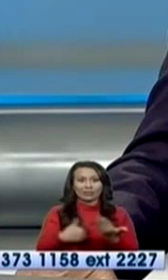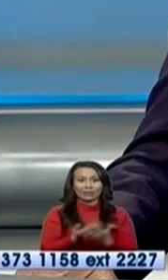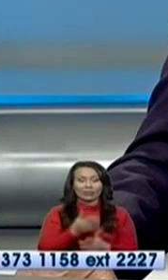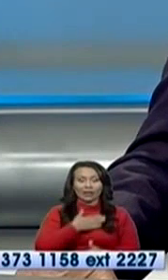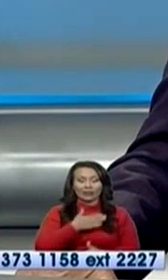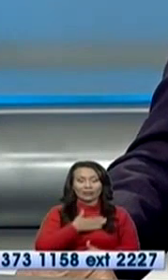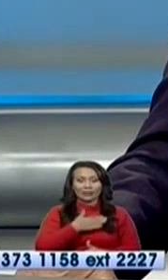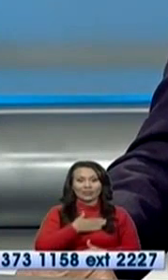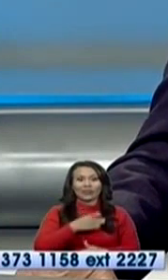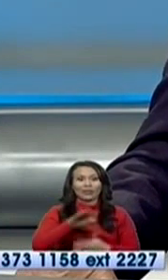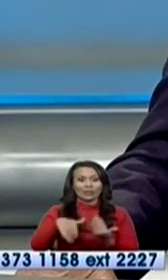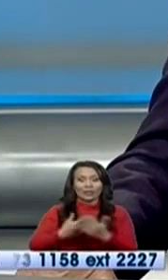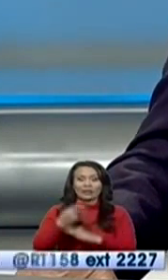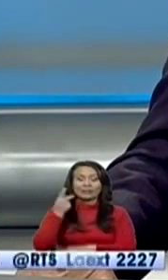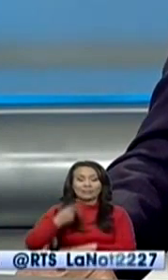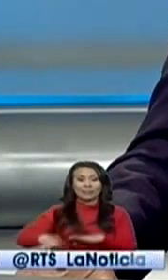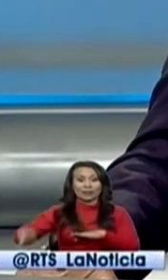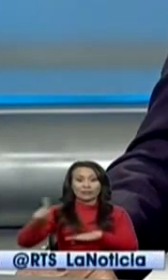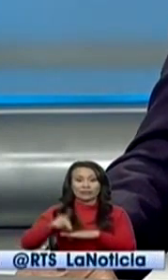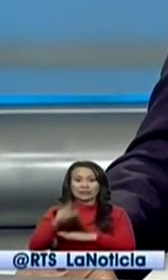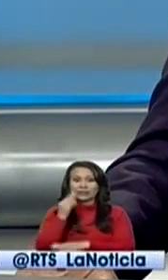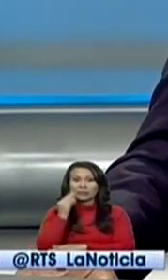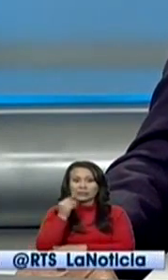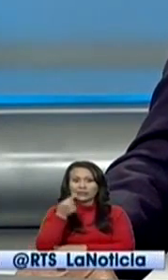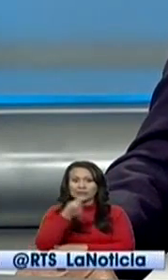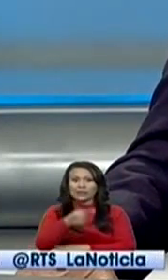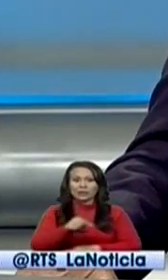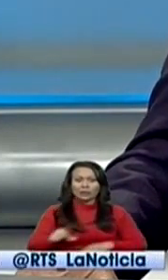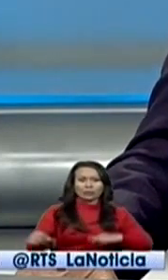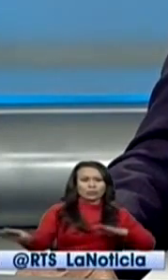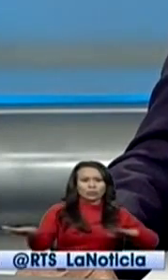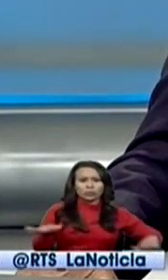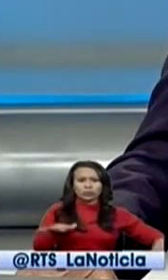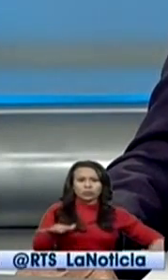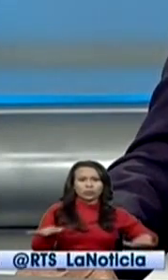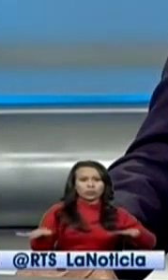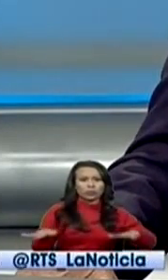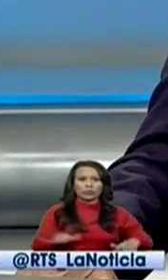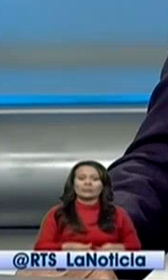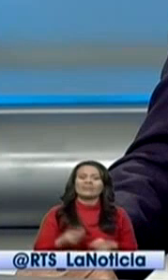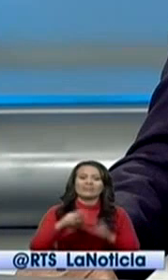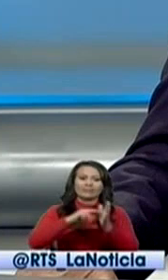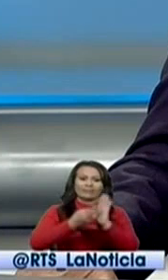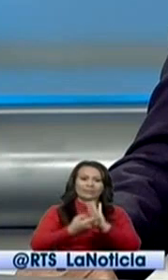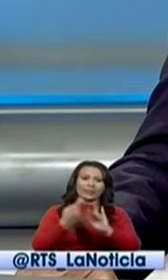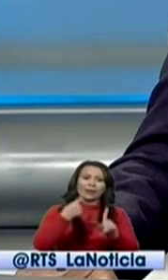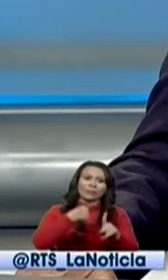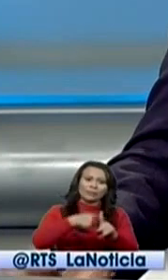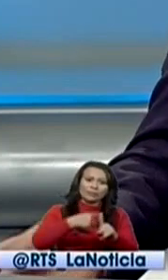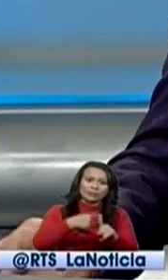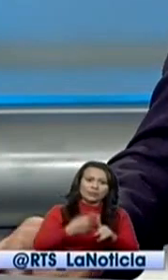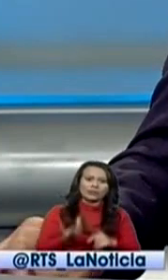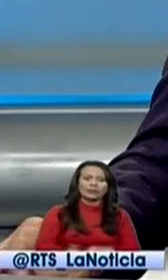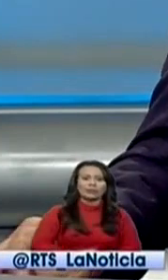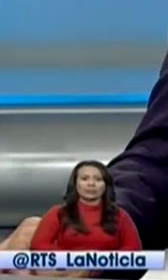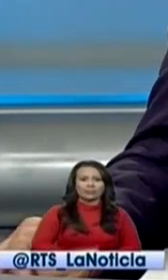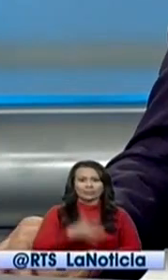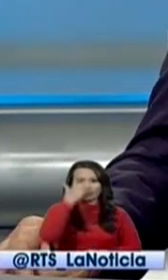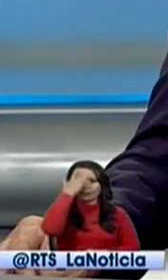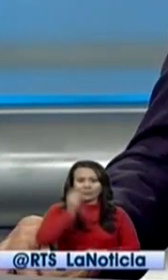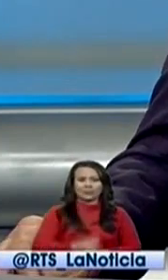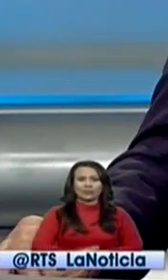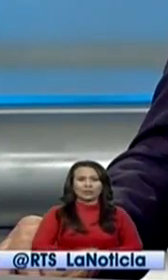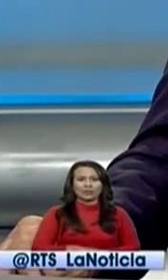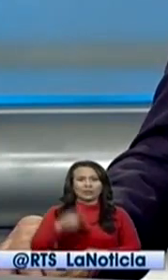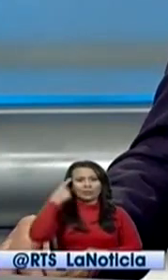y extranjeros explican que la liberación permanente de temblores es positiva y porque para